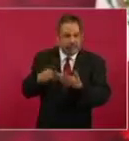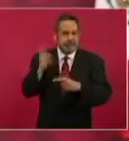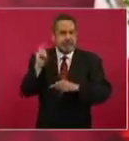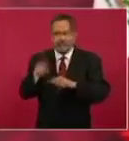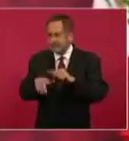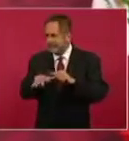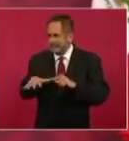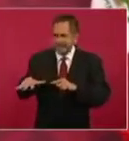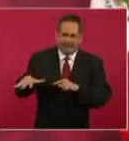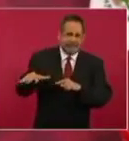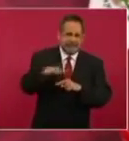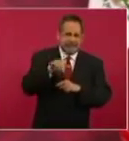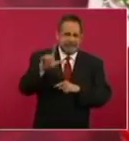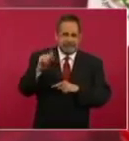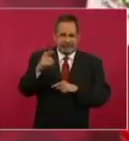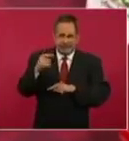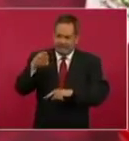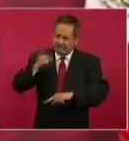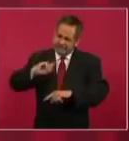eliminar por completo el lago,